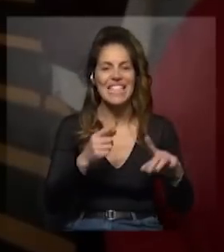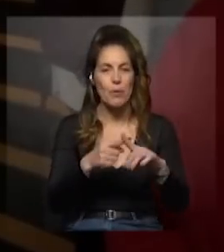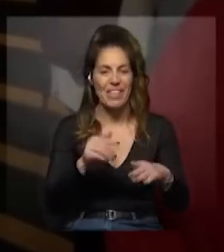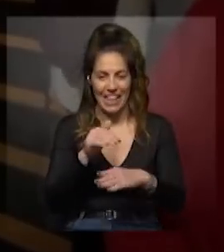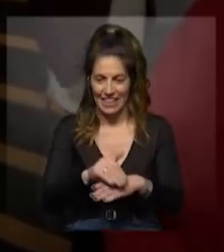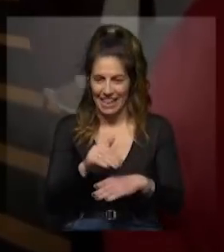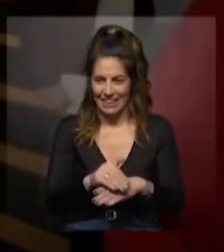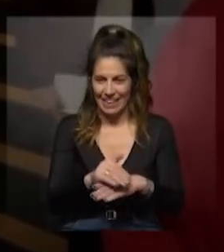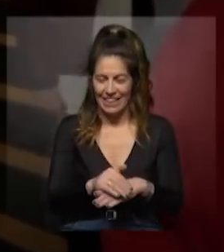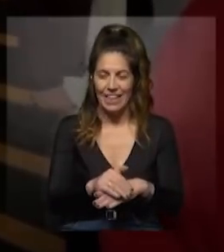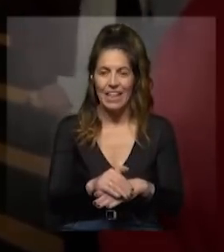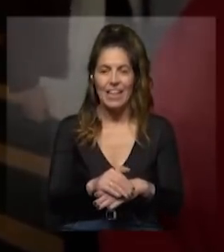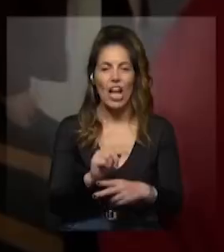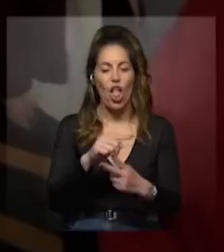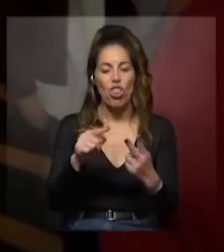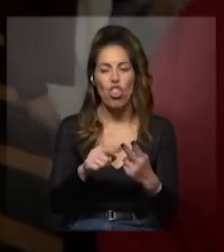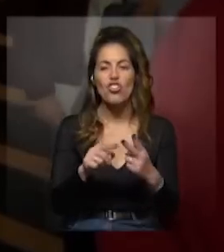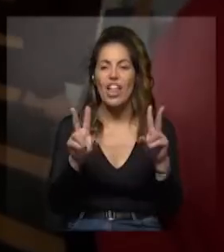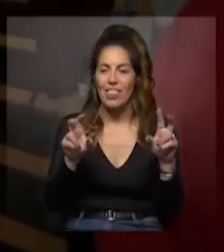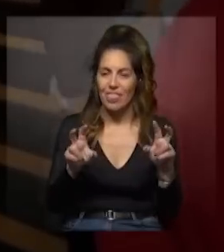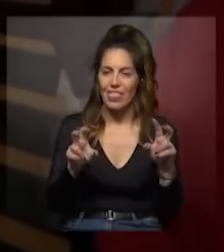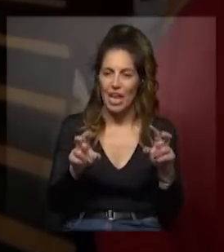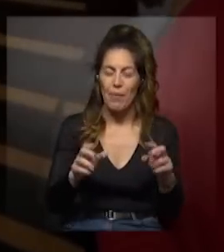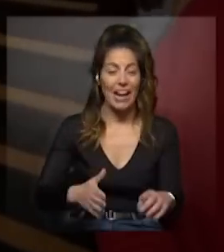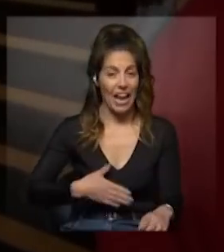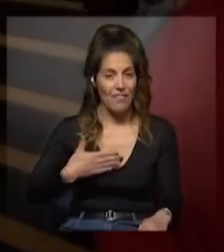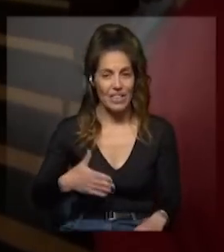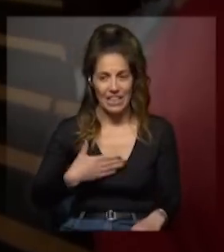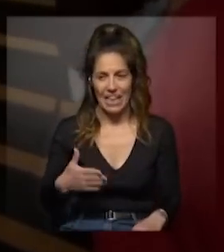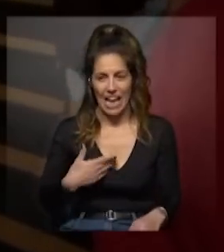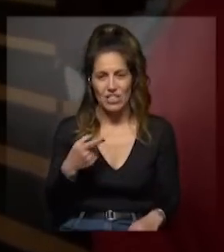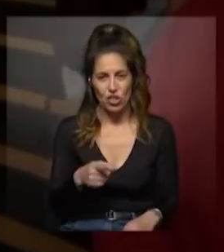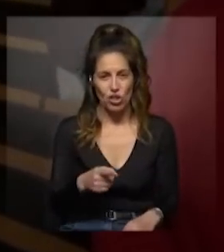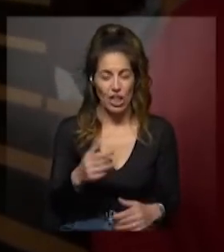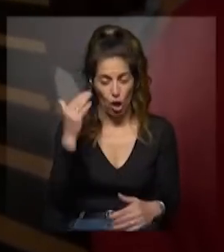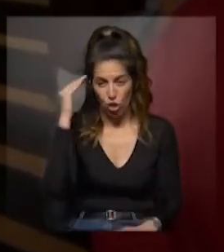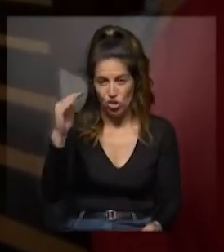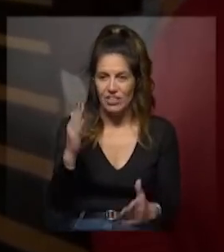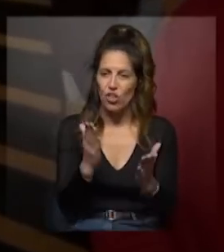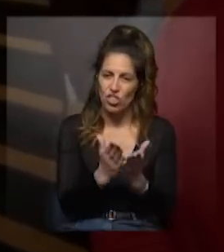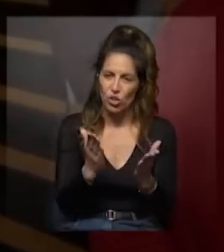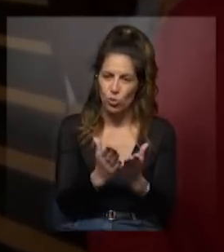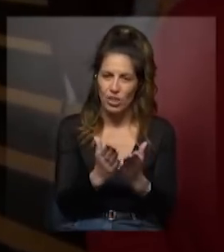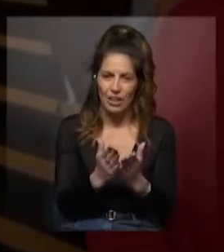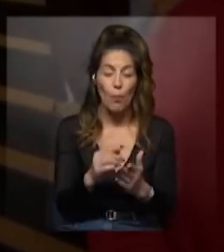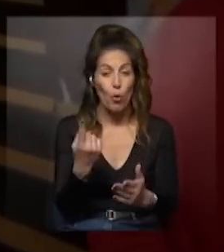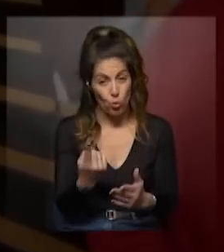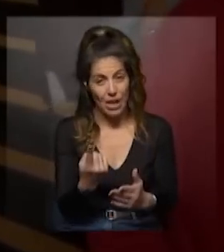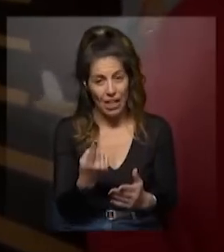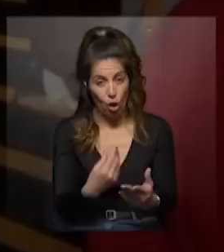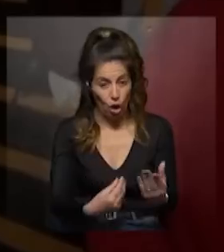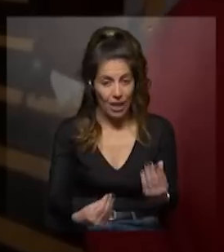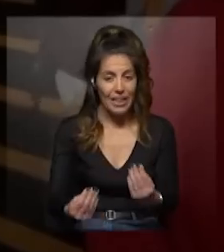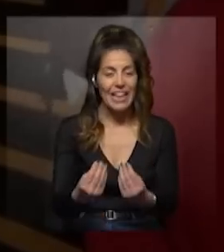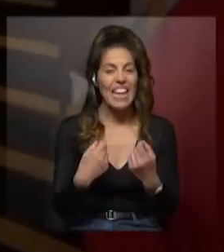propósito de la plataforma de reivindicación de los docentes y también de los estudiantes por un lado del reintegro del